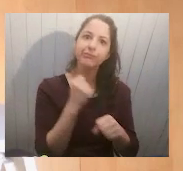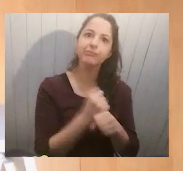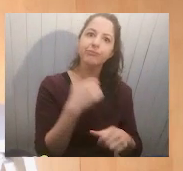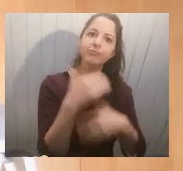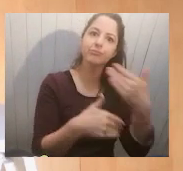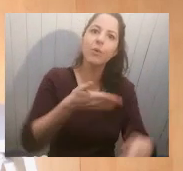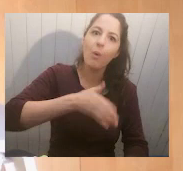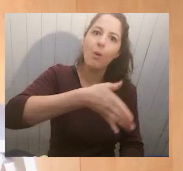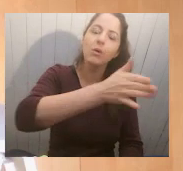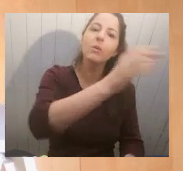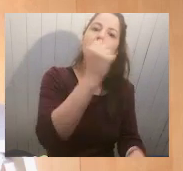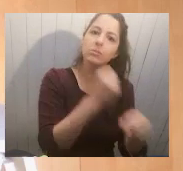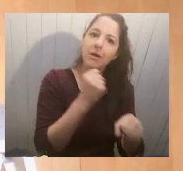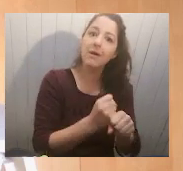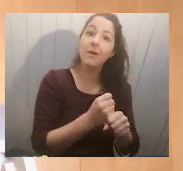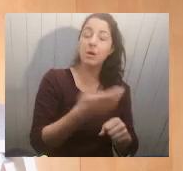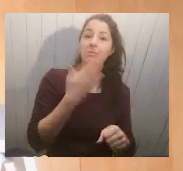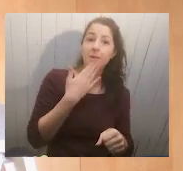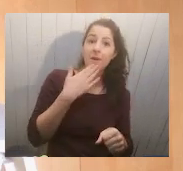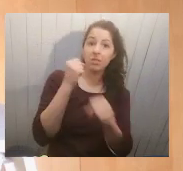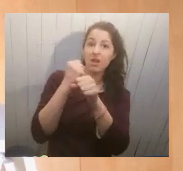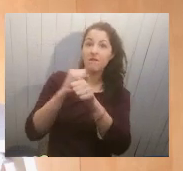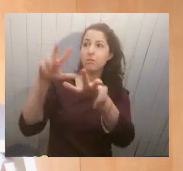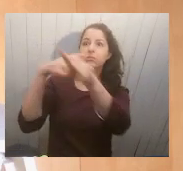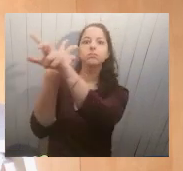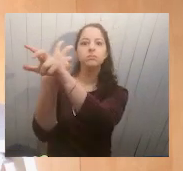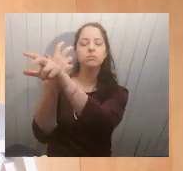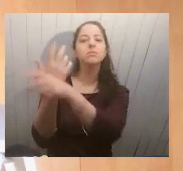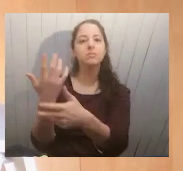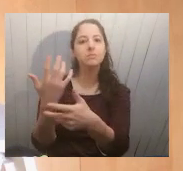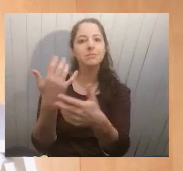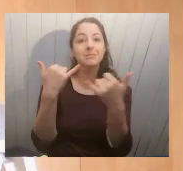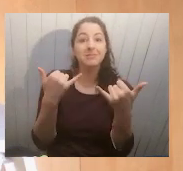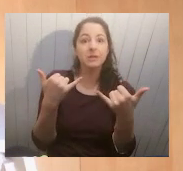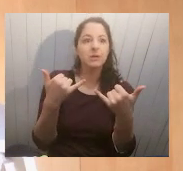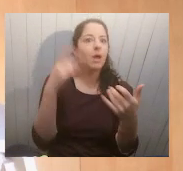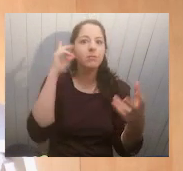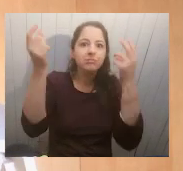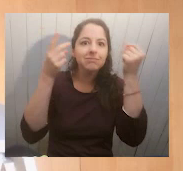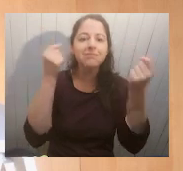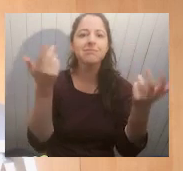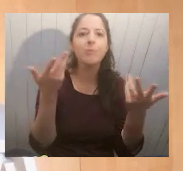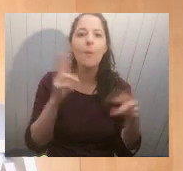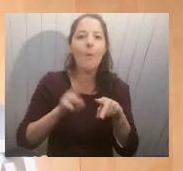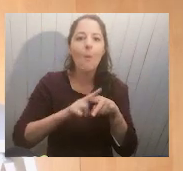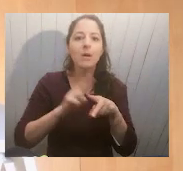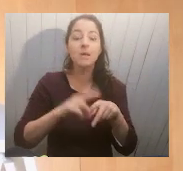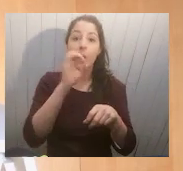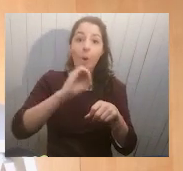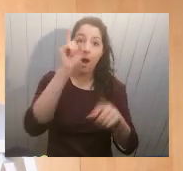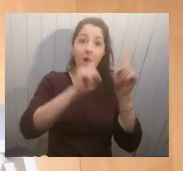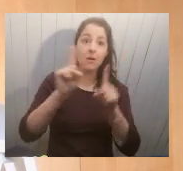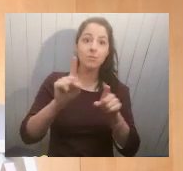este trabajo que no admite cese alguno, hemos seguido respondiendo a las demandas de nuestros trabajos a distancia cuando los tenemos, o